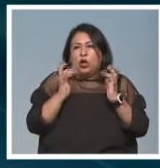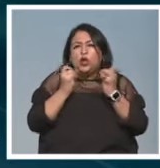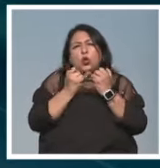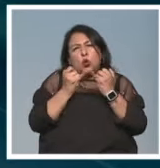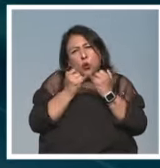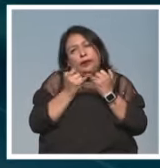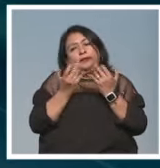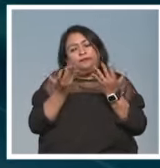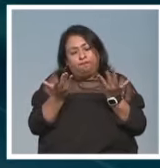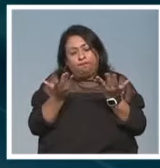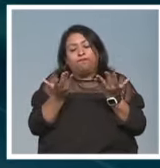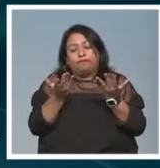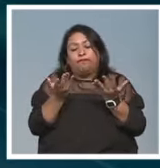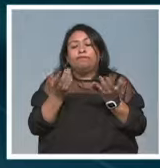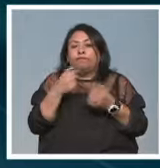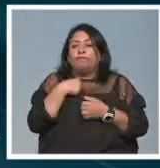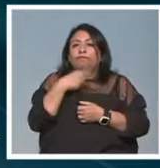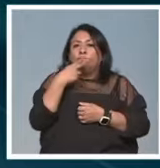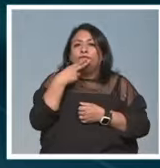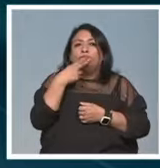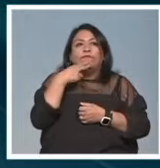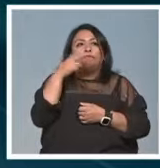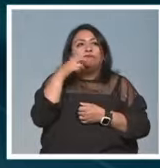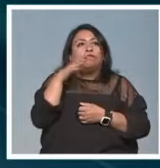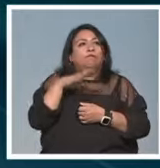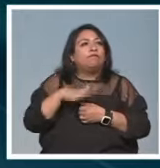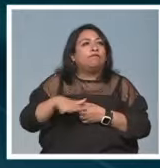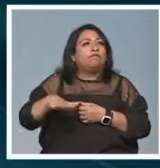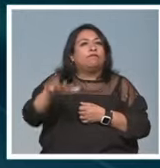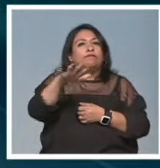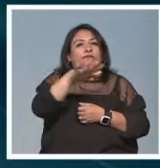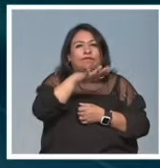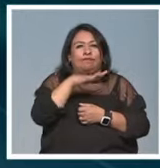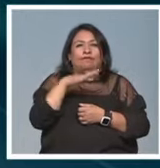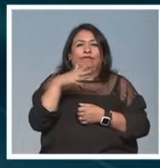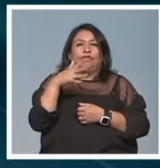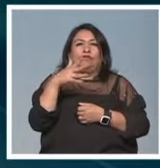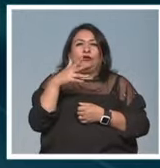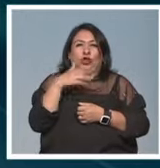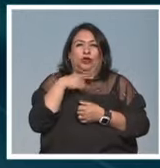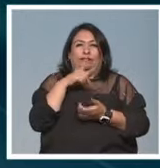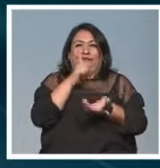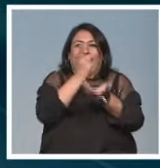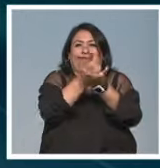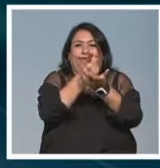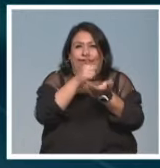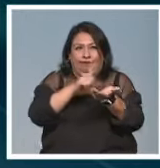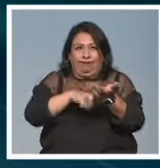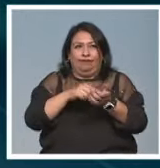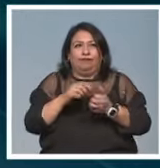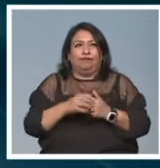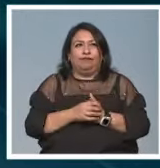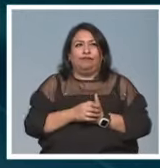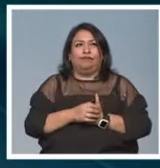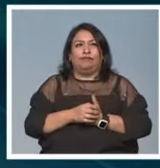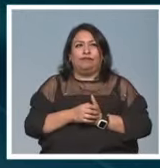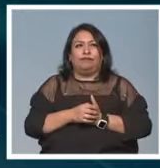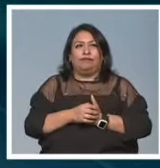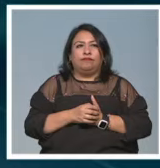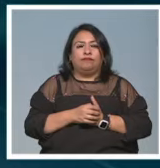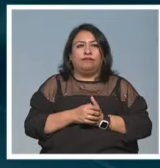claro, recurro siempre al paisaje mismo, ¿no?, que, del que soy parte. ¿Qué haces